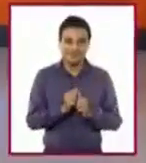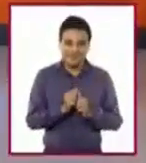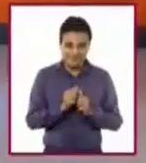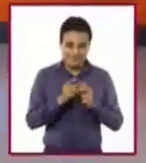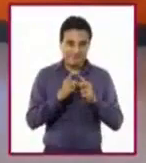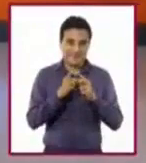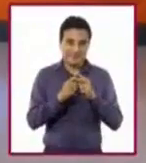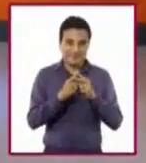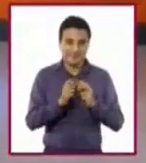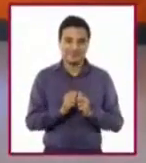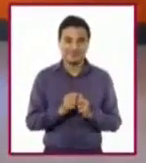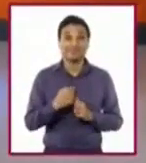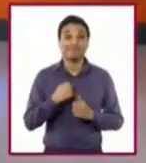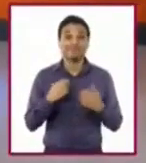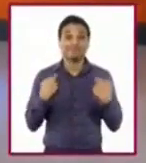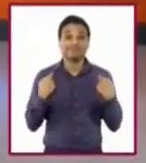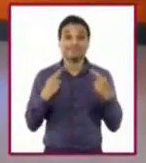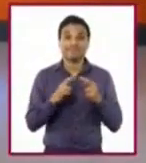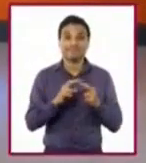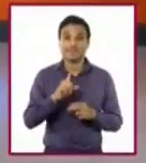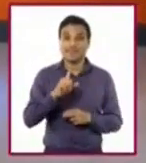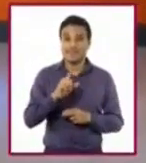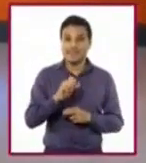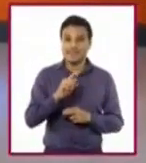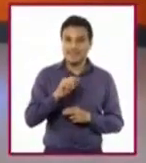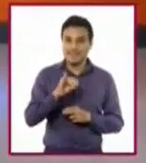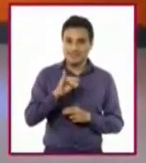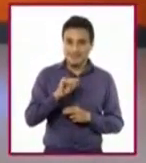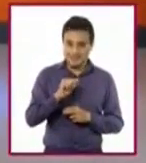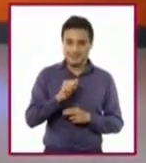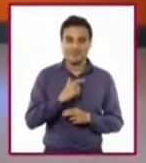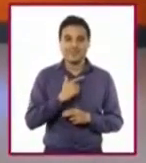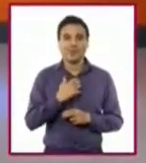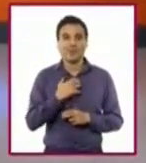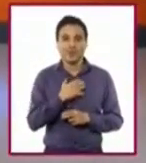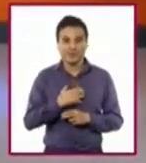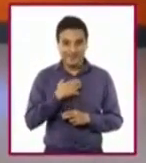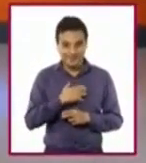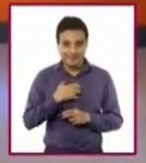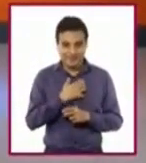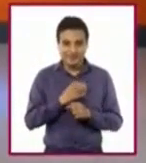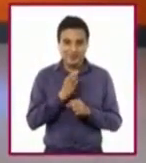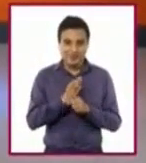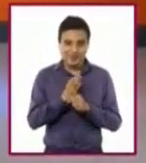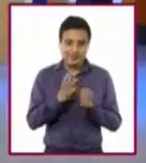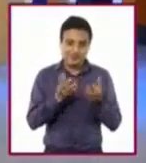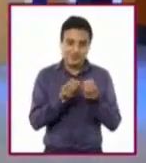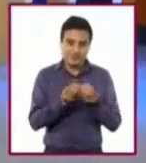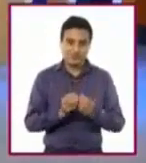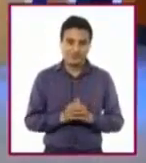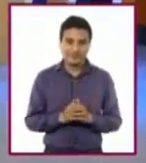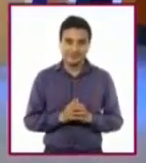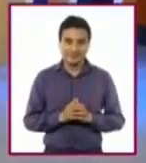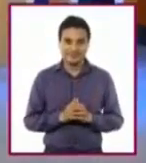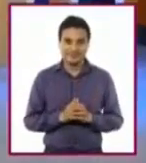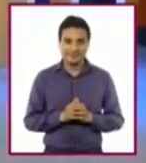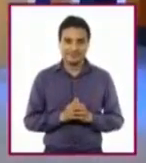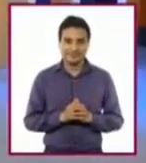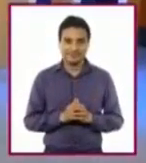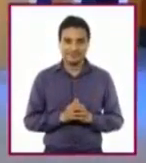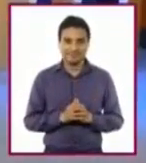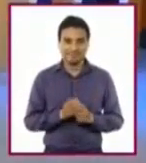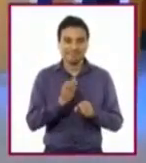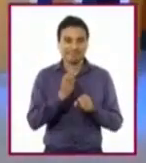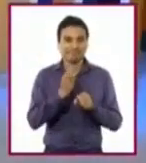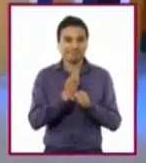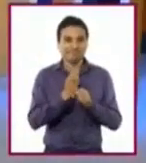matemáticas soy la profesora leticia conejo y estoy muy contenta de acompañarlos en esta sesión estudiaremos el